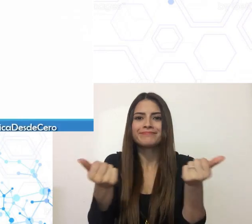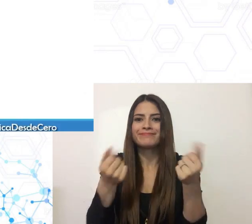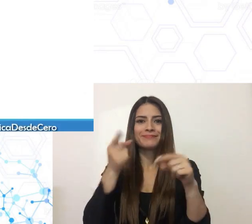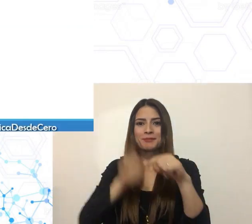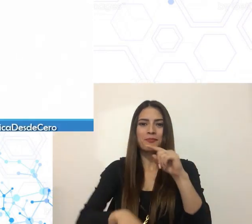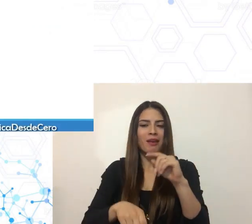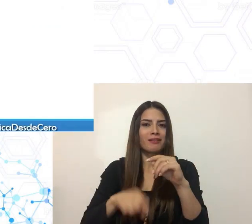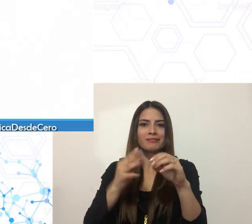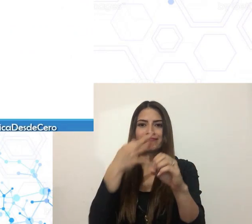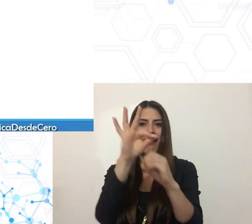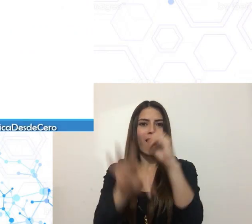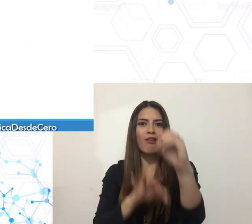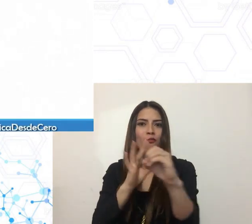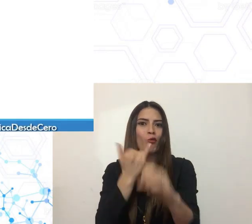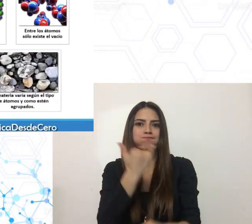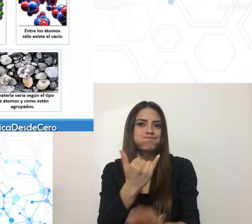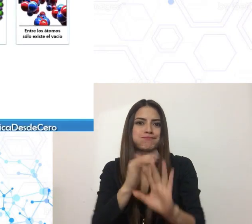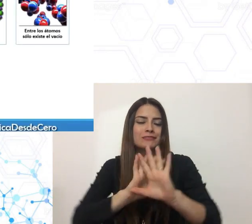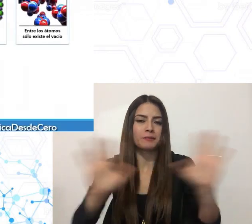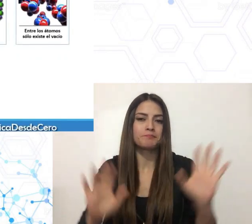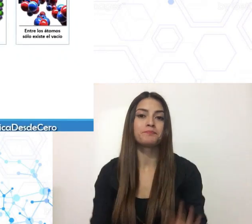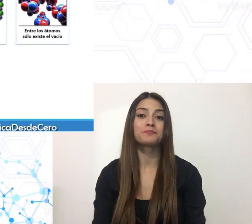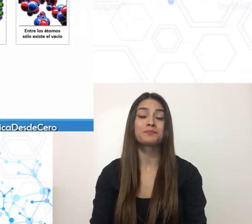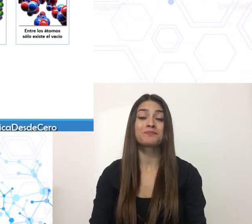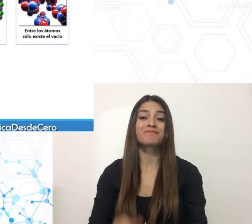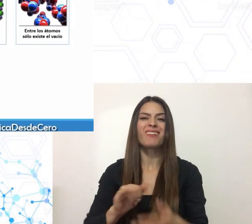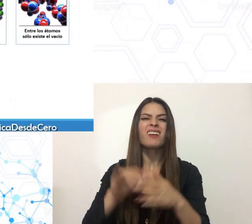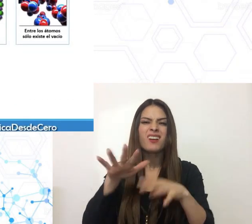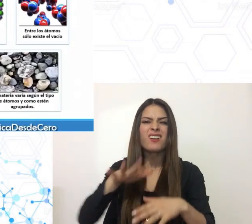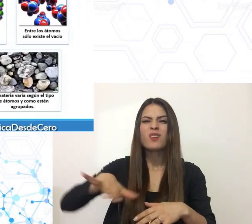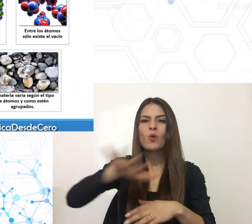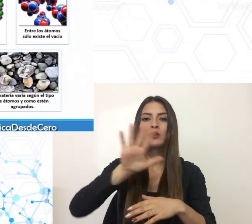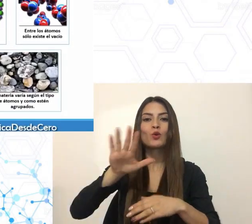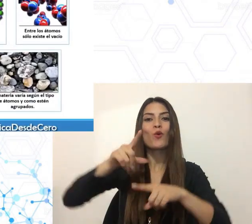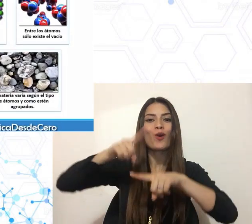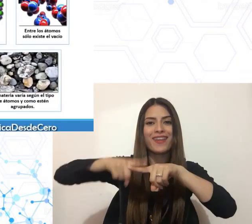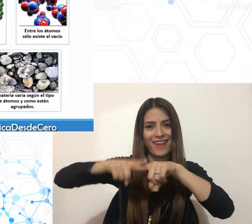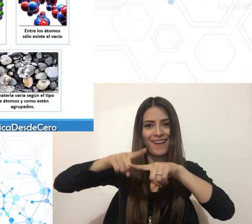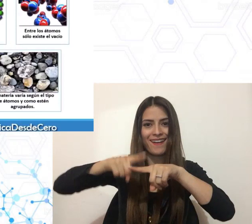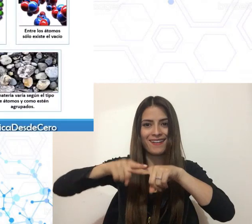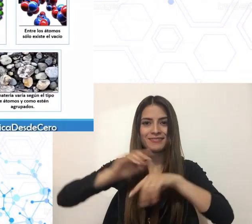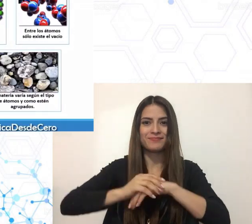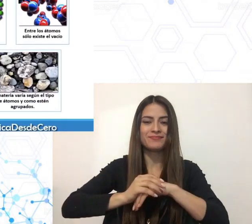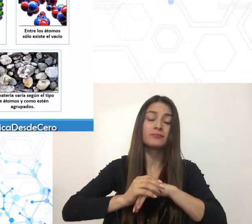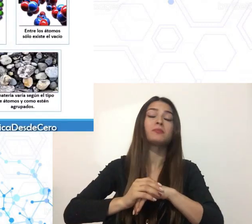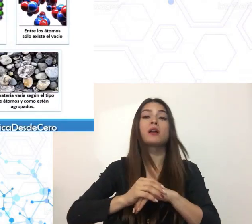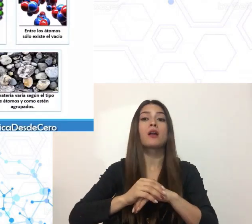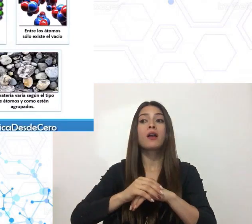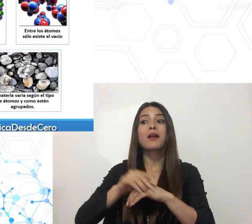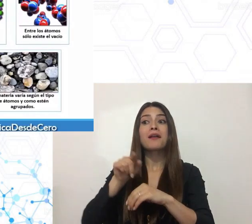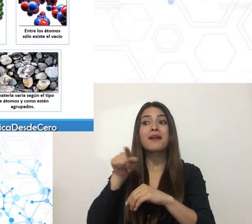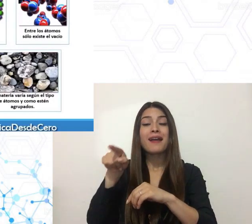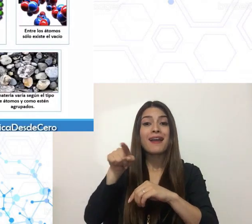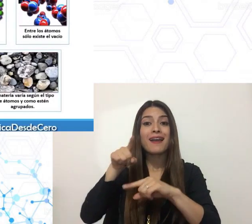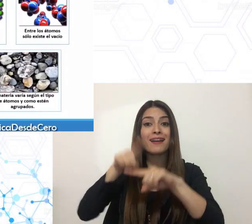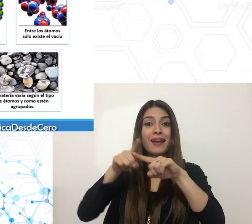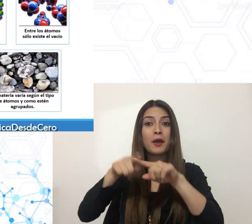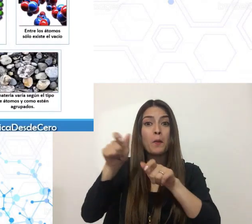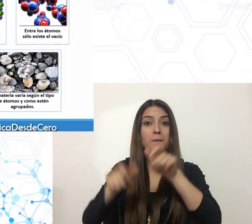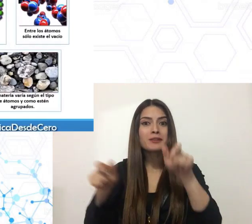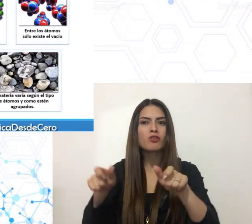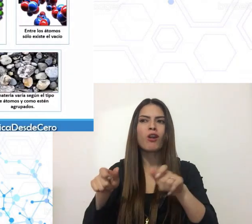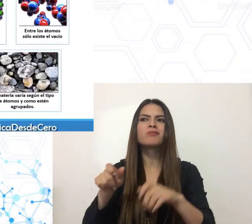ellos crean hay unos sumamente importantes, los vamos a poner aquí. Ellos